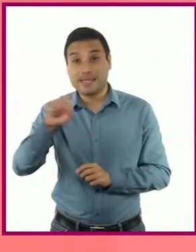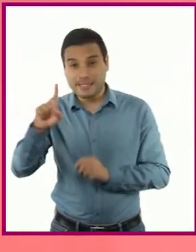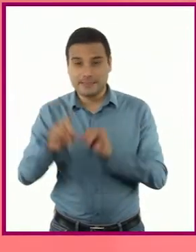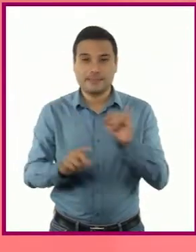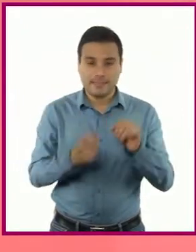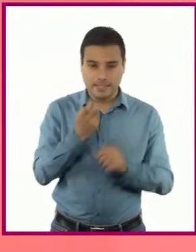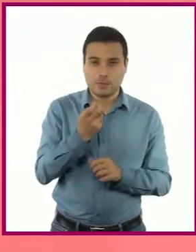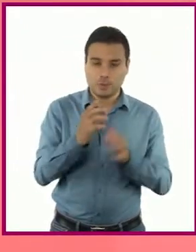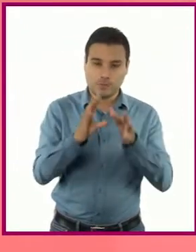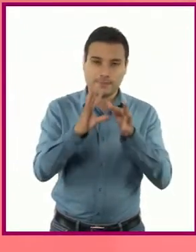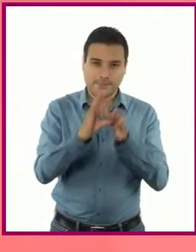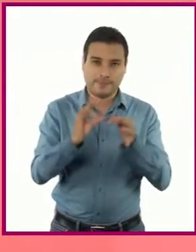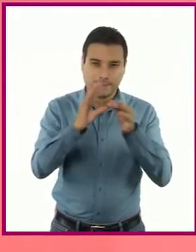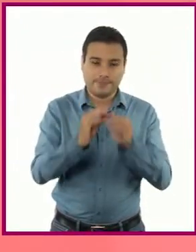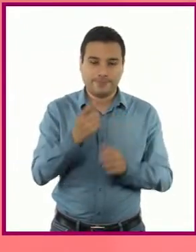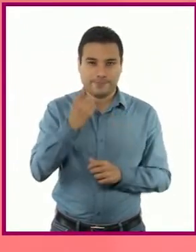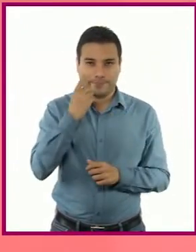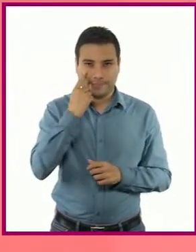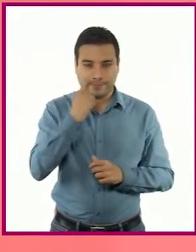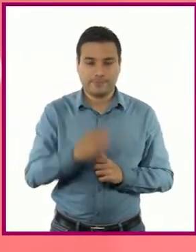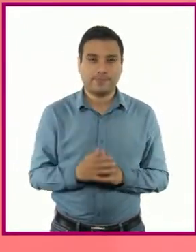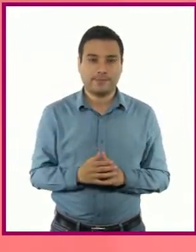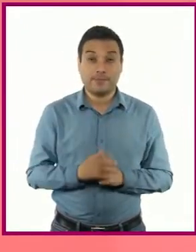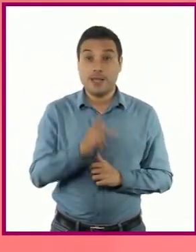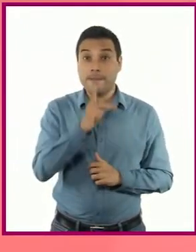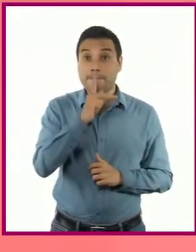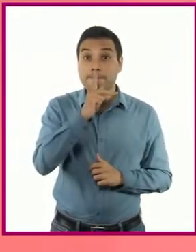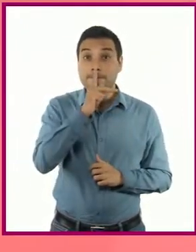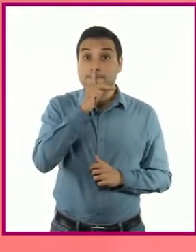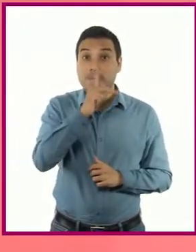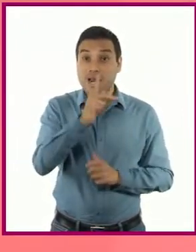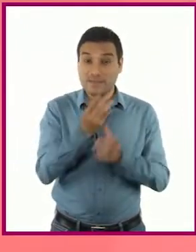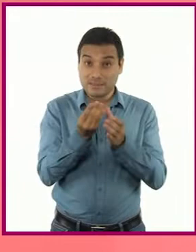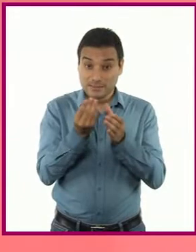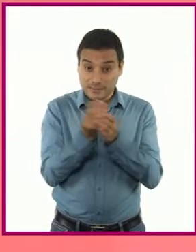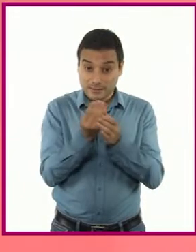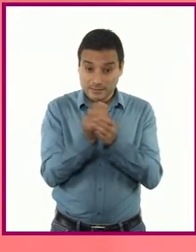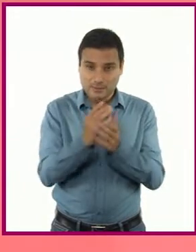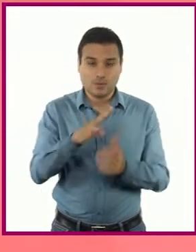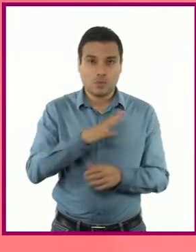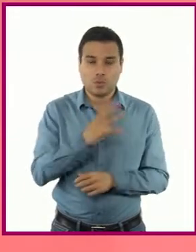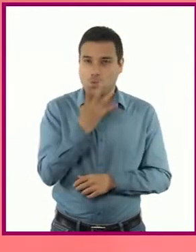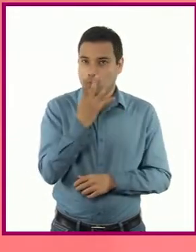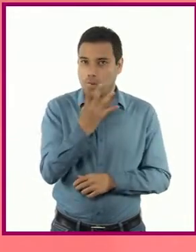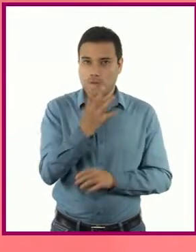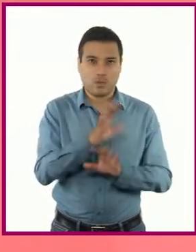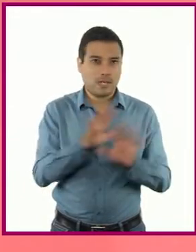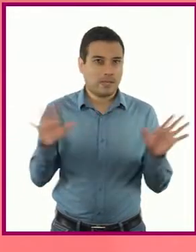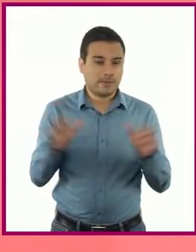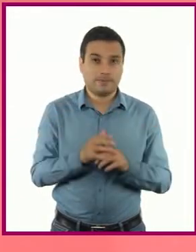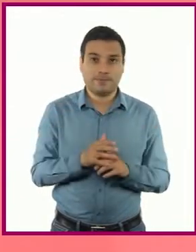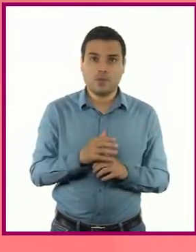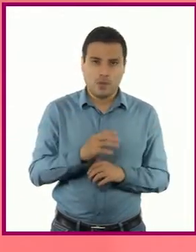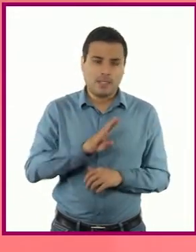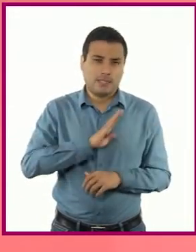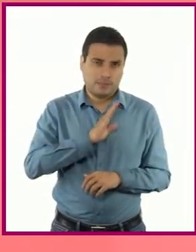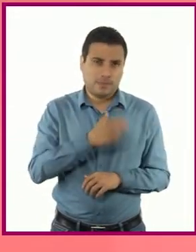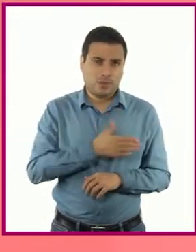detalle. Como la clasificación de las palabras solo tiene 4 tipos y en nuestro idioma hay palabras